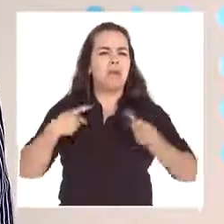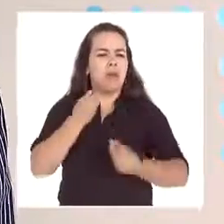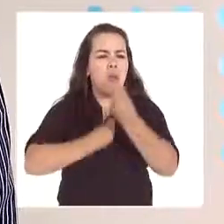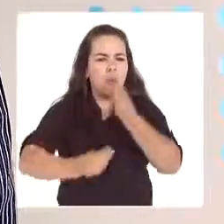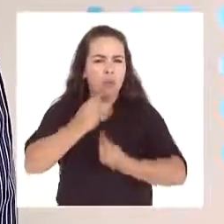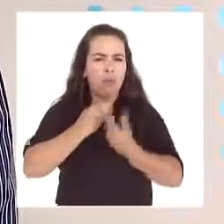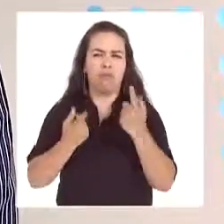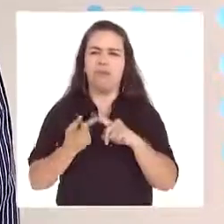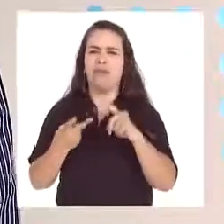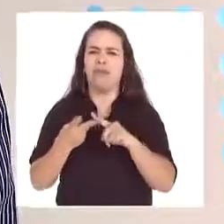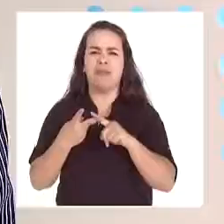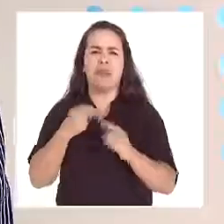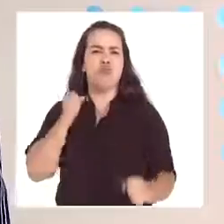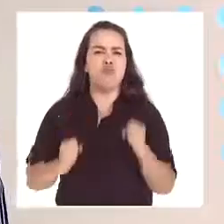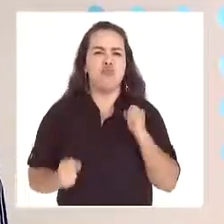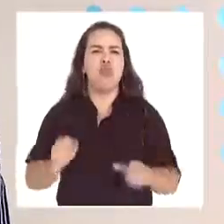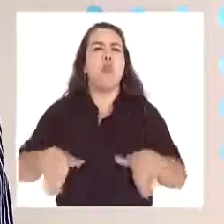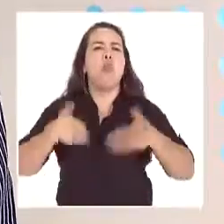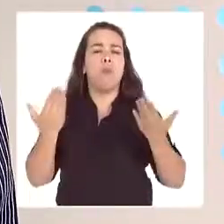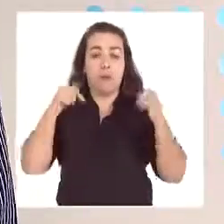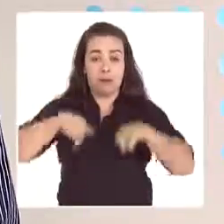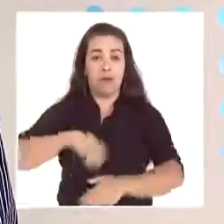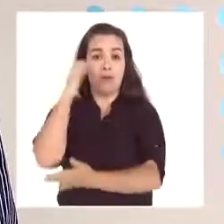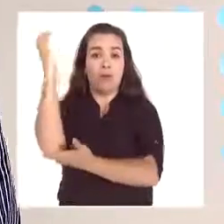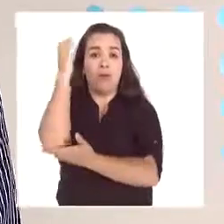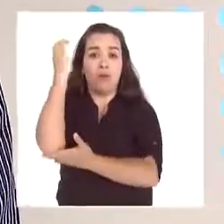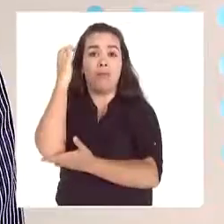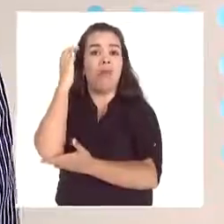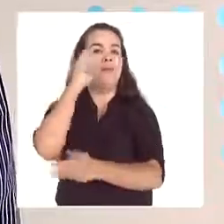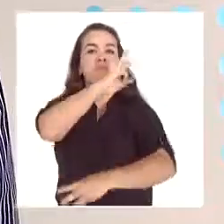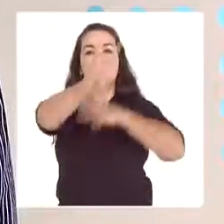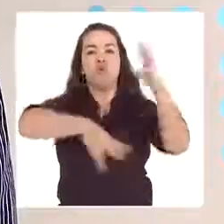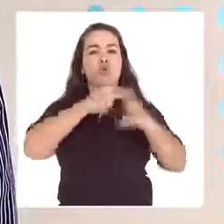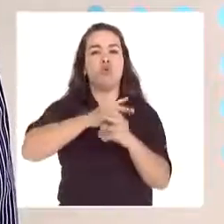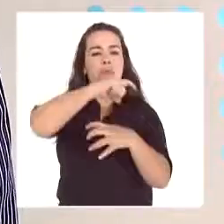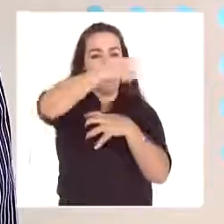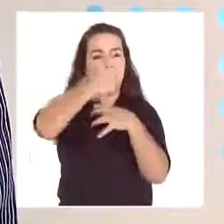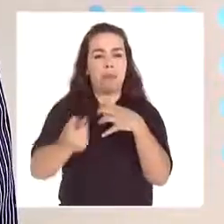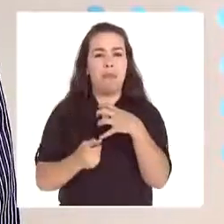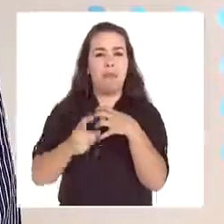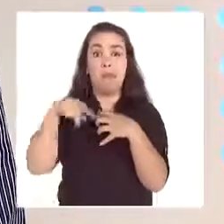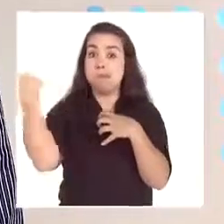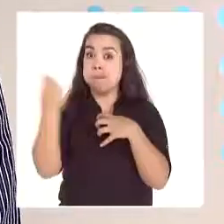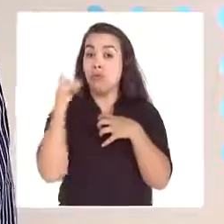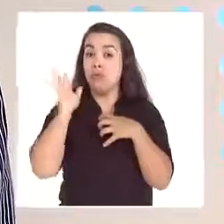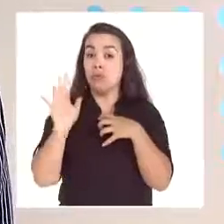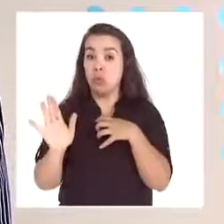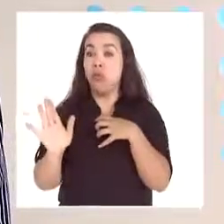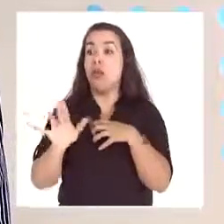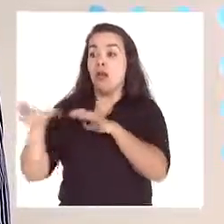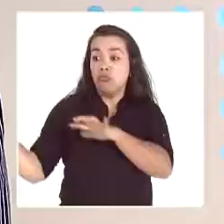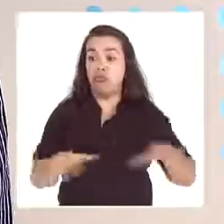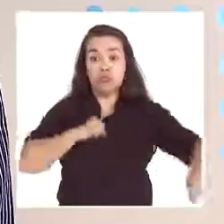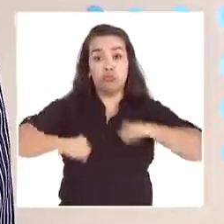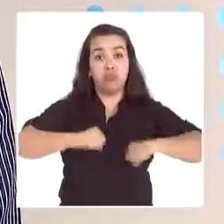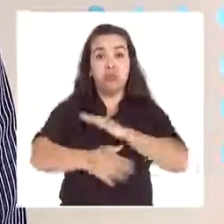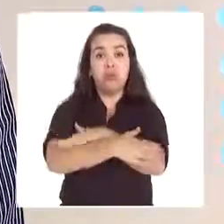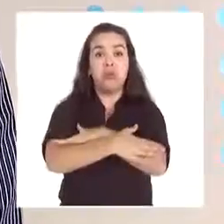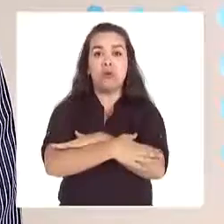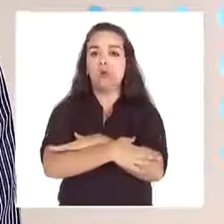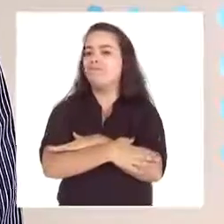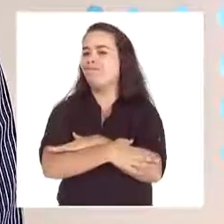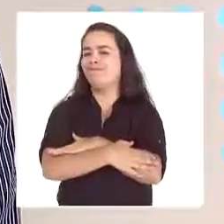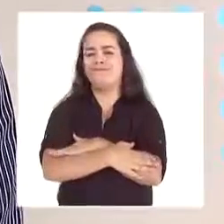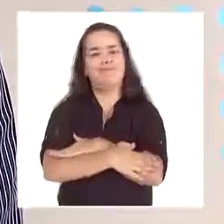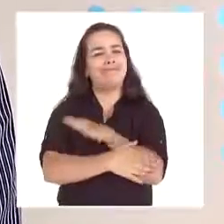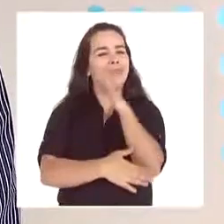en Colombia ni en ninguna otra parte del mundo la población general los hace saludables. Y es así